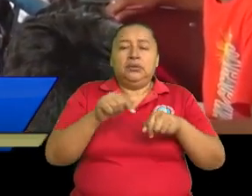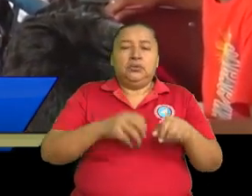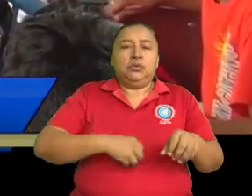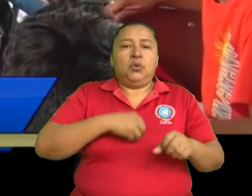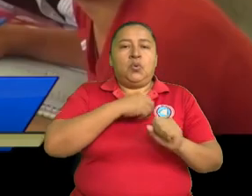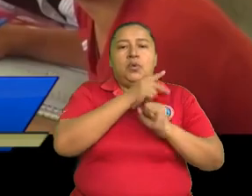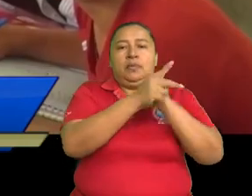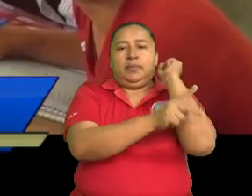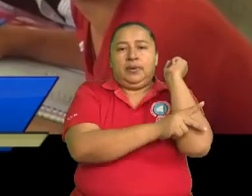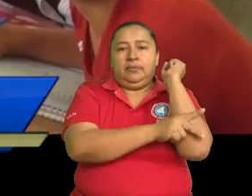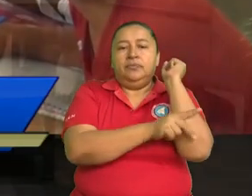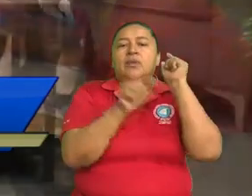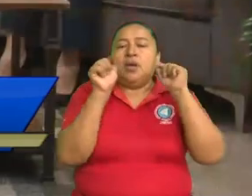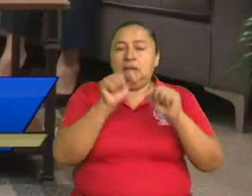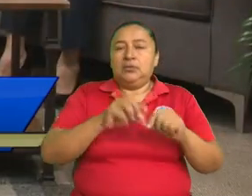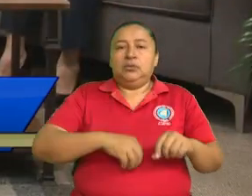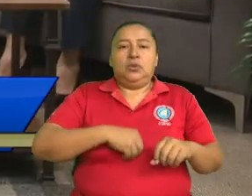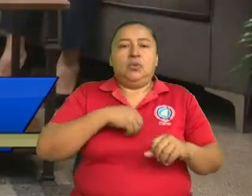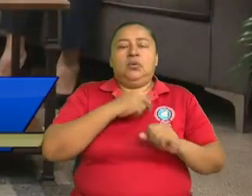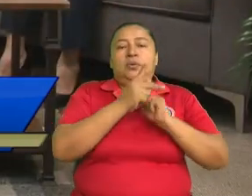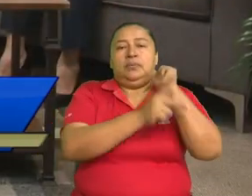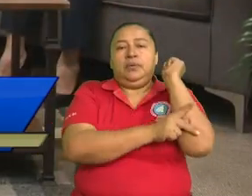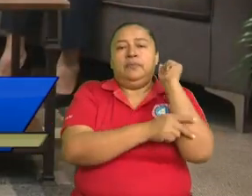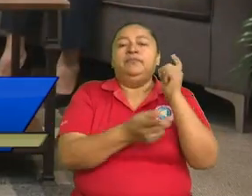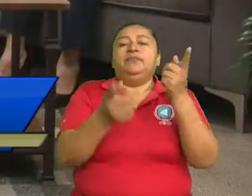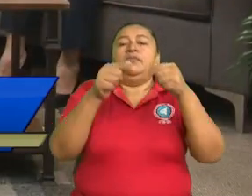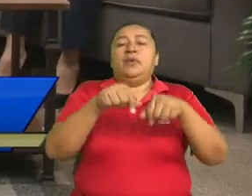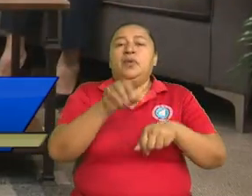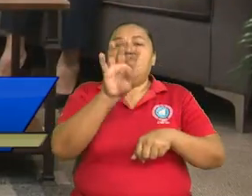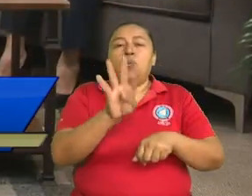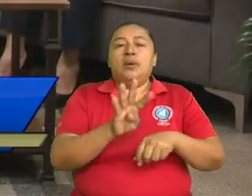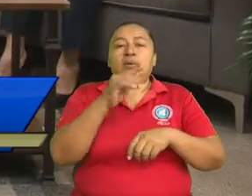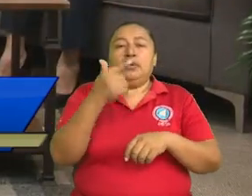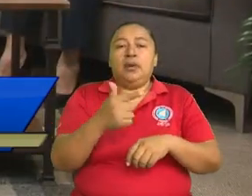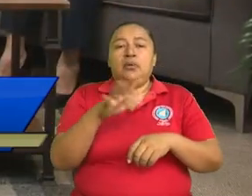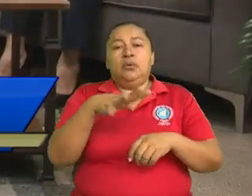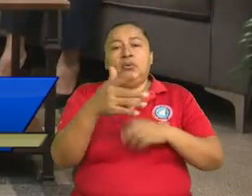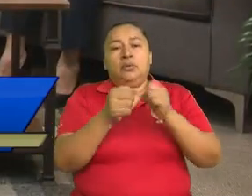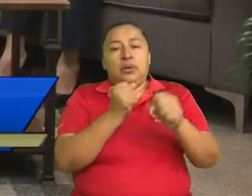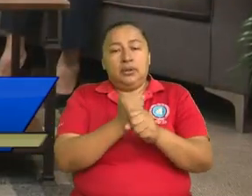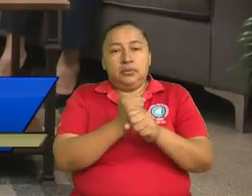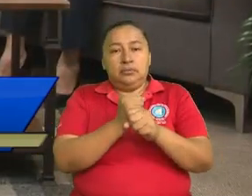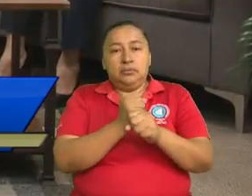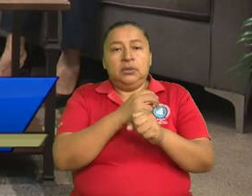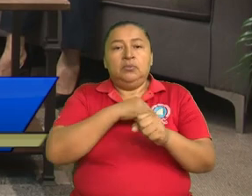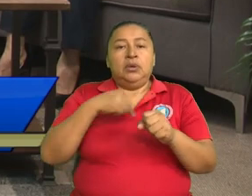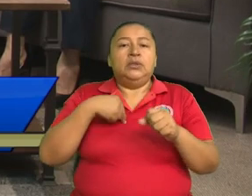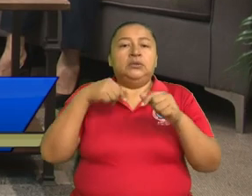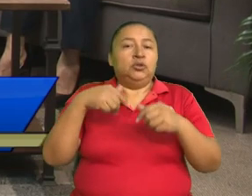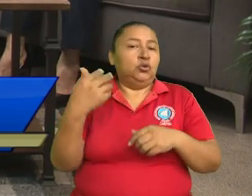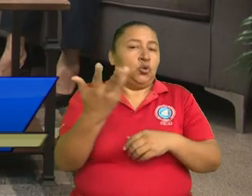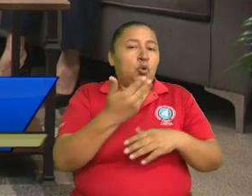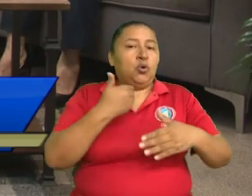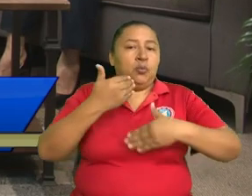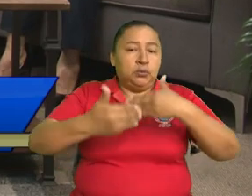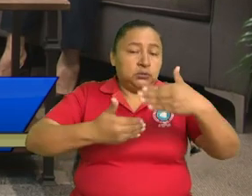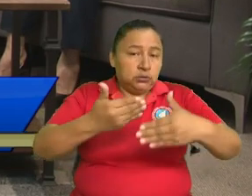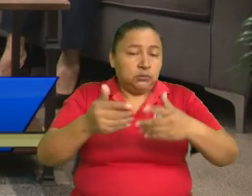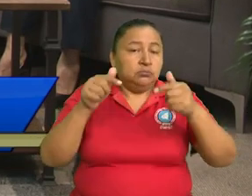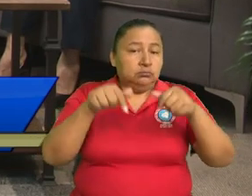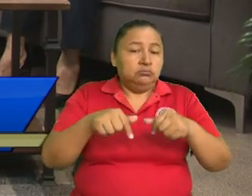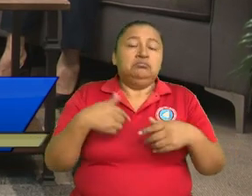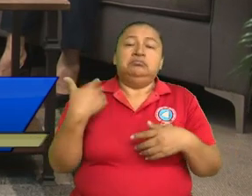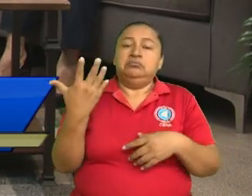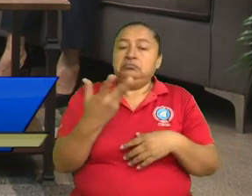también. Eso es orgullo patrio. Entonces vamos al cuarto grado ya el otro año. Estamos haciendo todos los procesos.